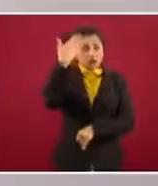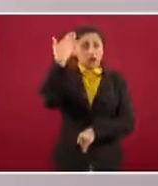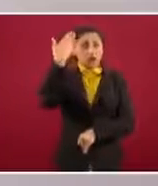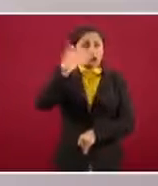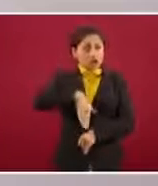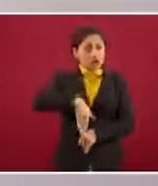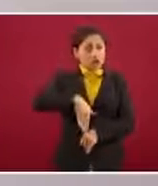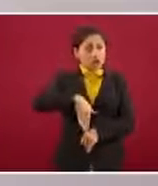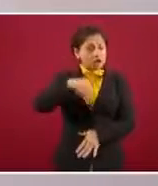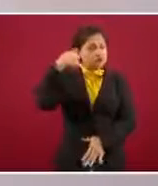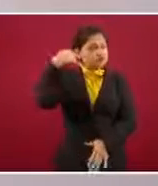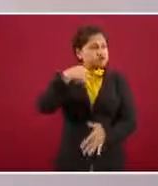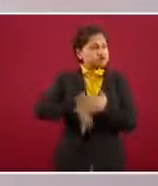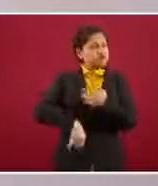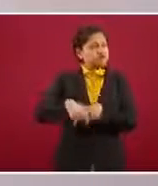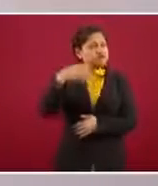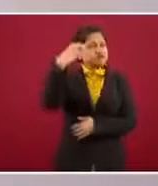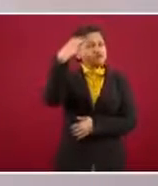aceptar